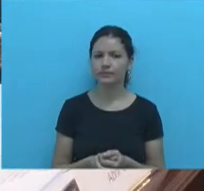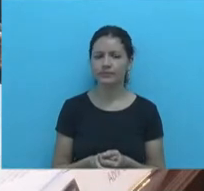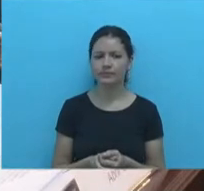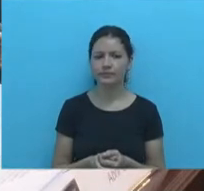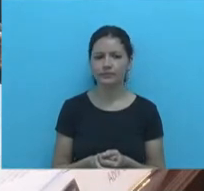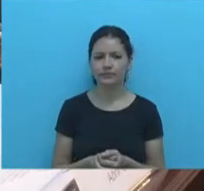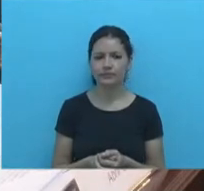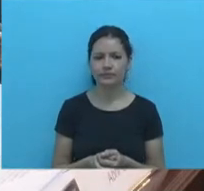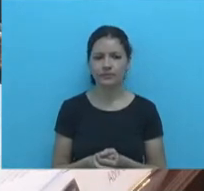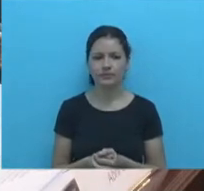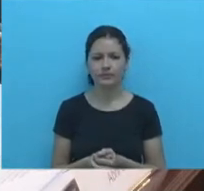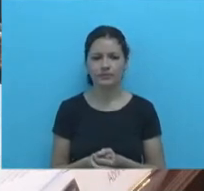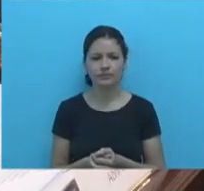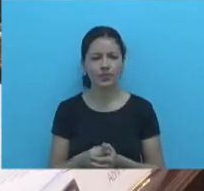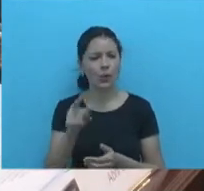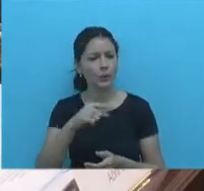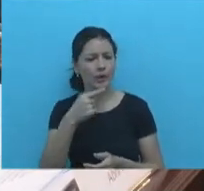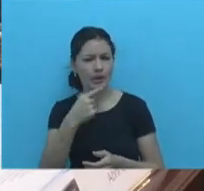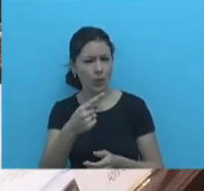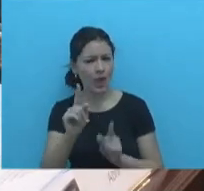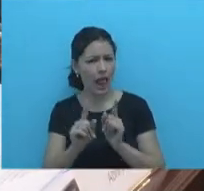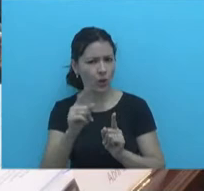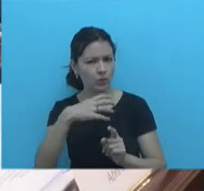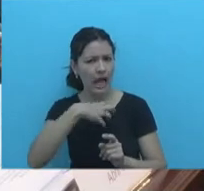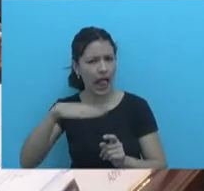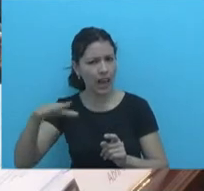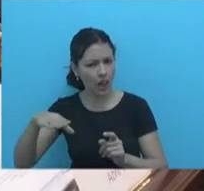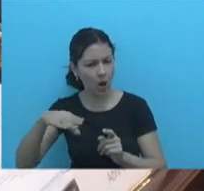Alumnos voluntarios que se capaciten en primeros auxilios, claro. Ese tipo de cosas.